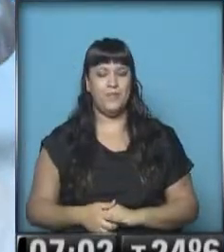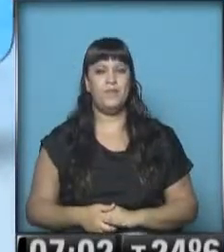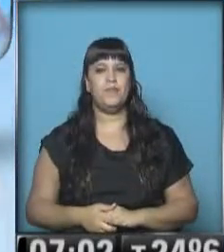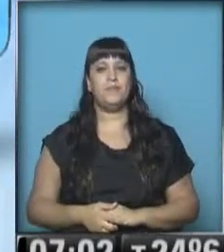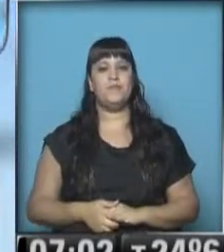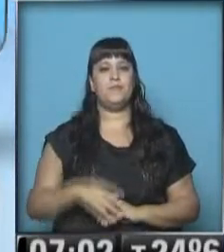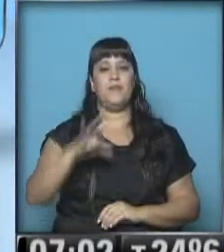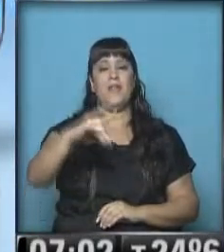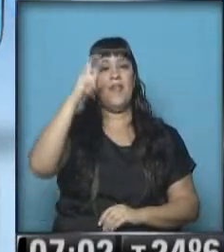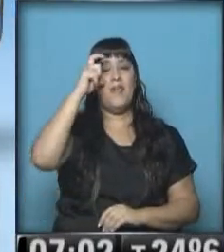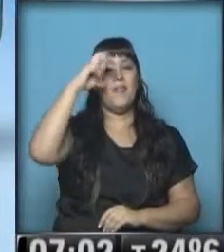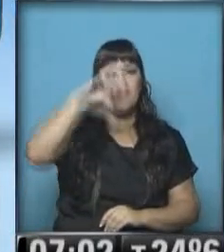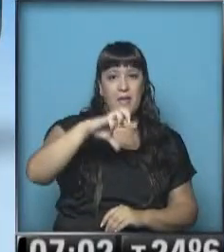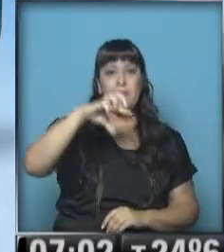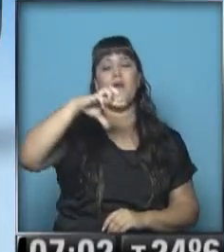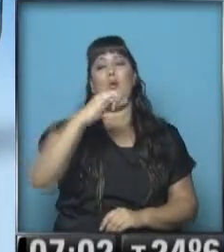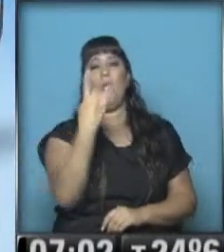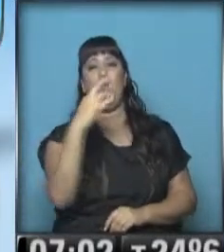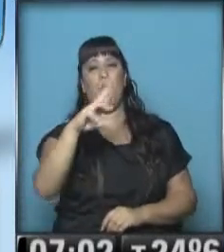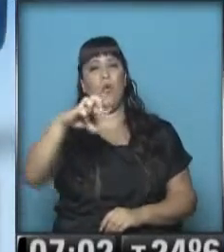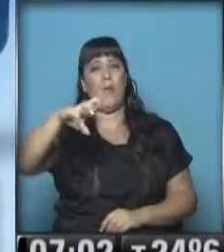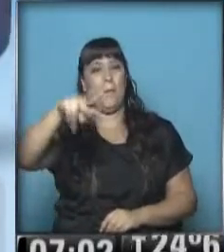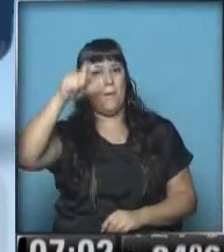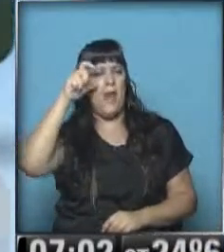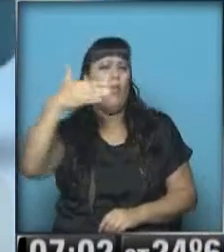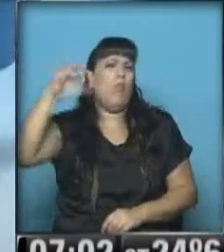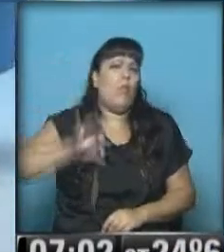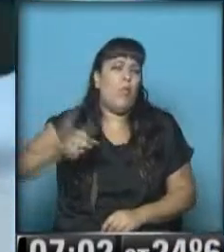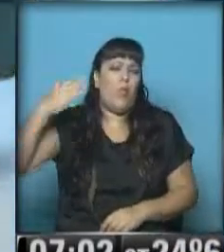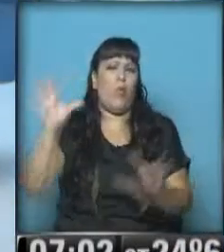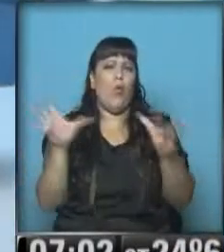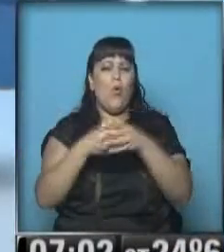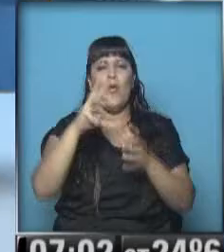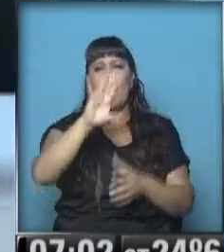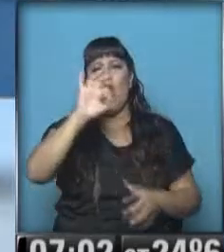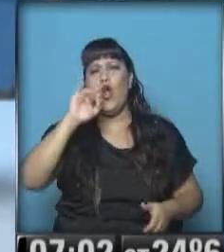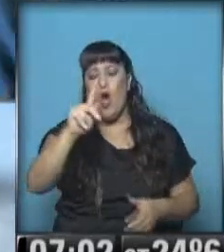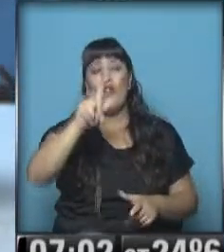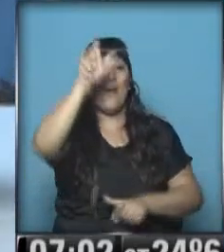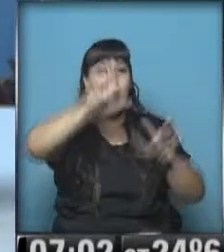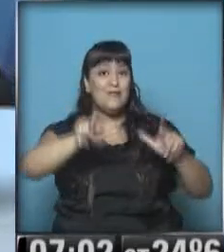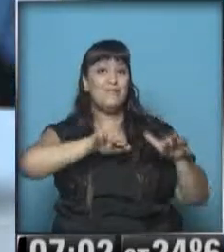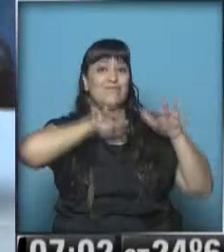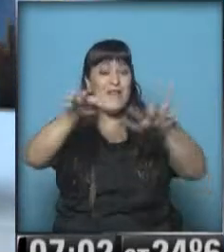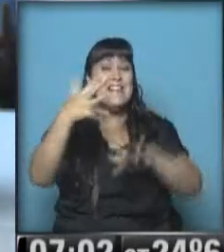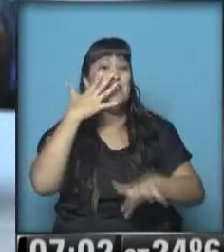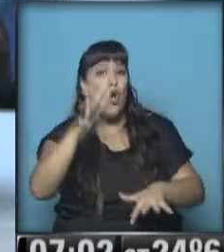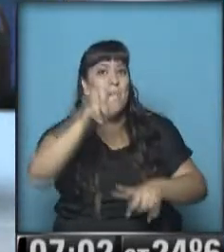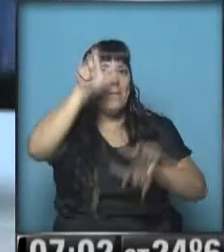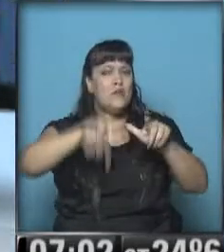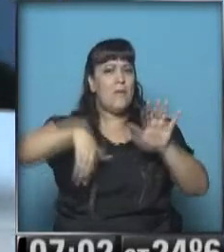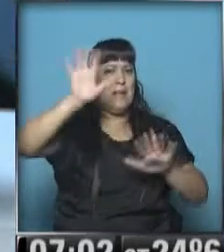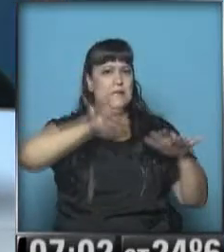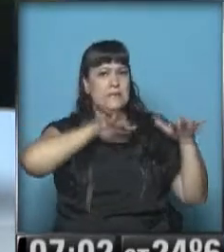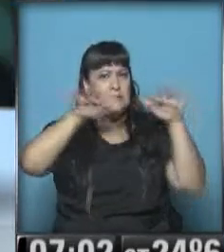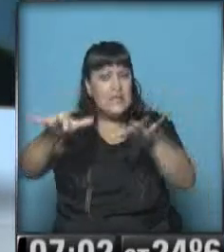Deep Purple en el Luna Park. La legendaria banda de rock hizo delirar a sus fans en un recital ante más de 5.000 personas.